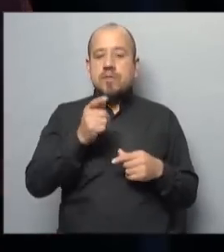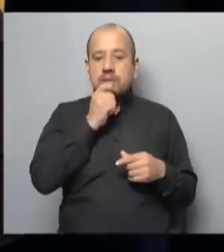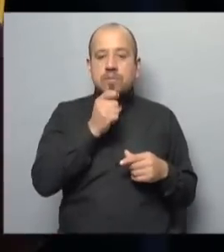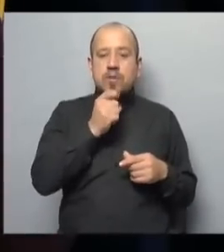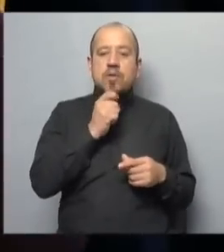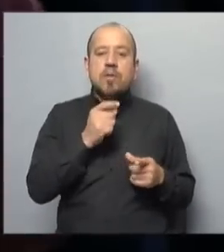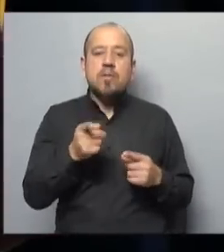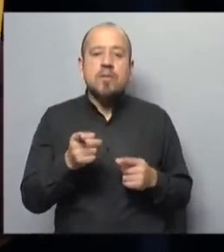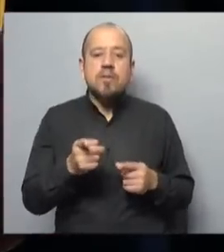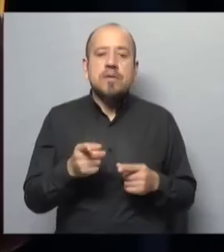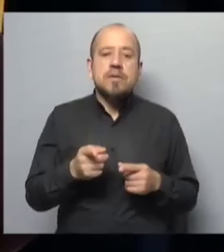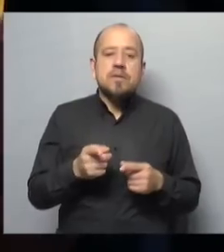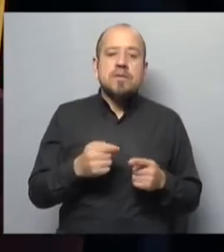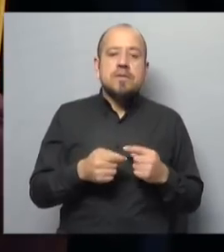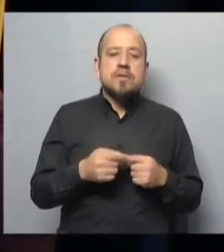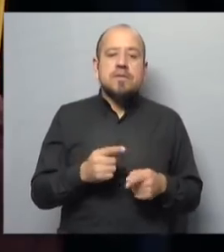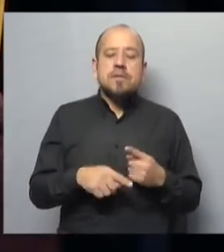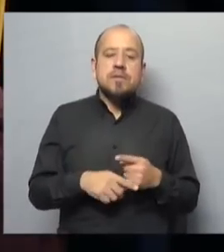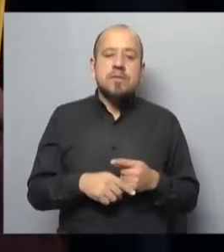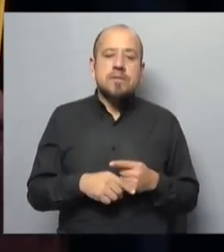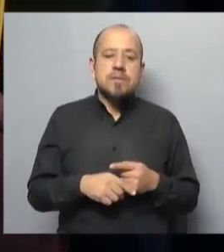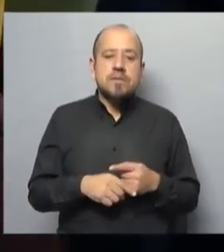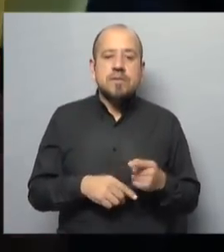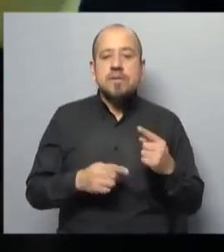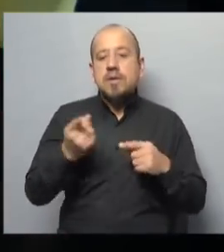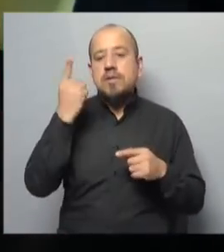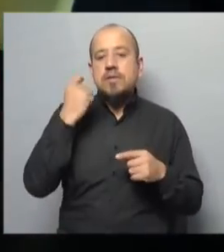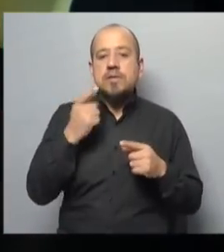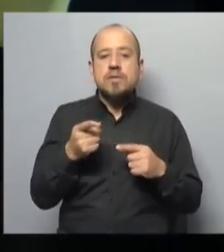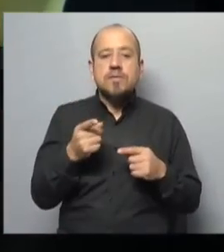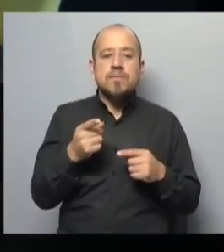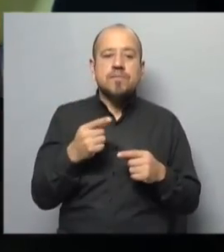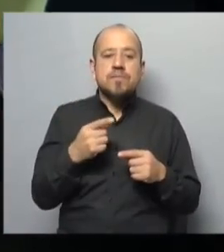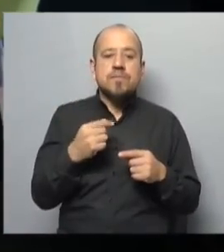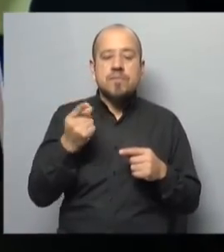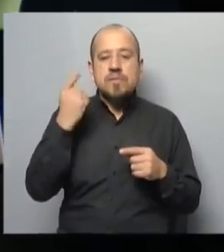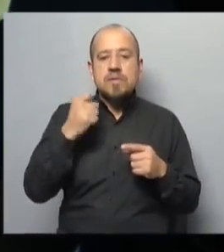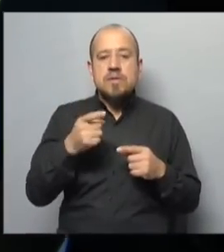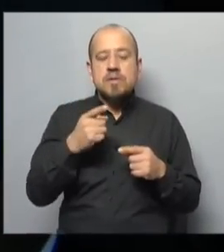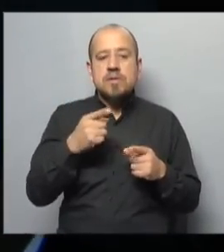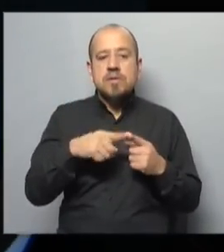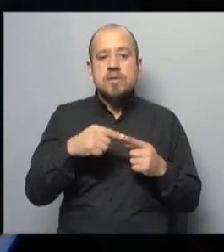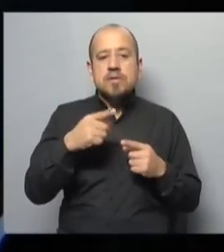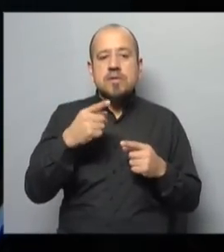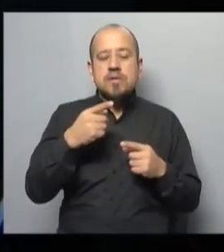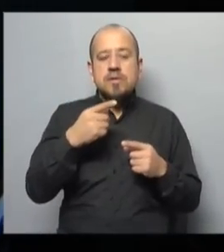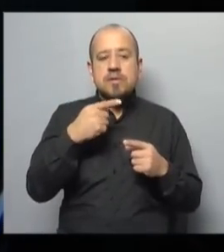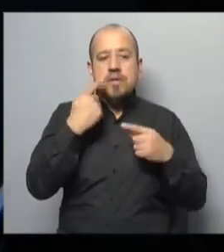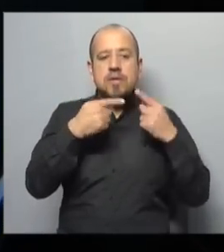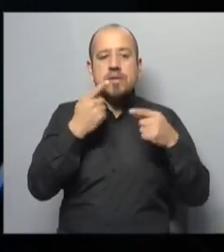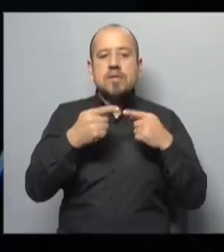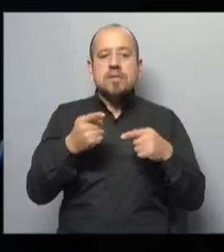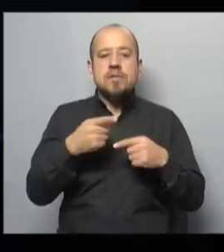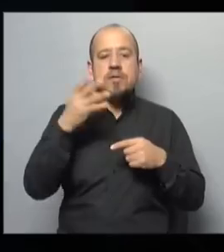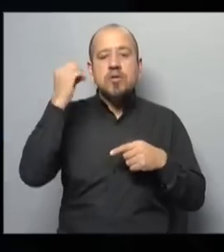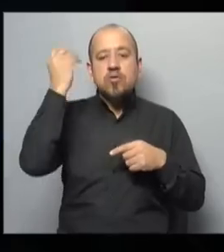que dijiste de nosotros así ayer ayer de una charla en realidad fue una suerte de